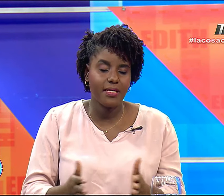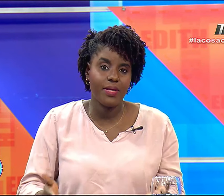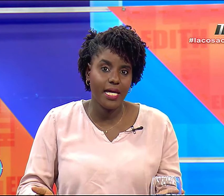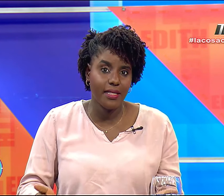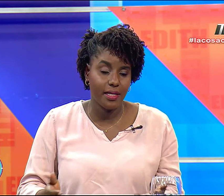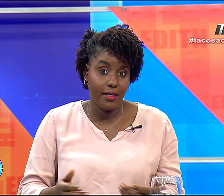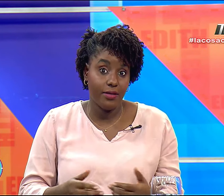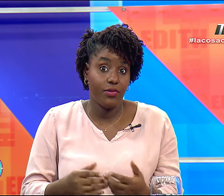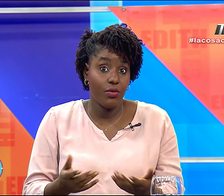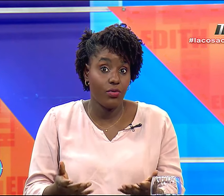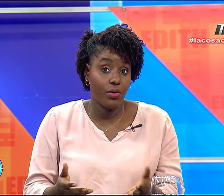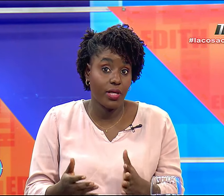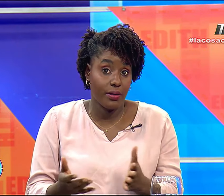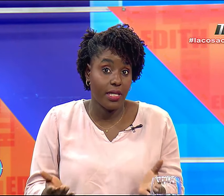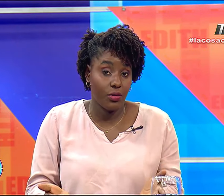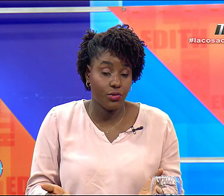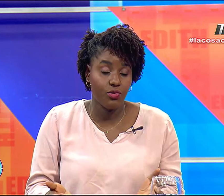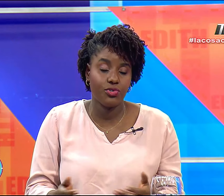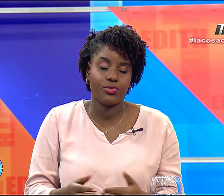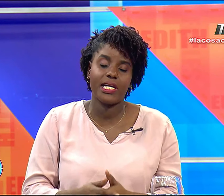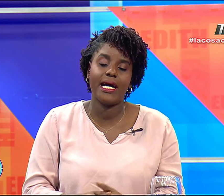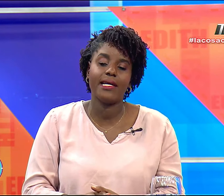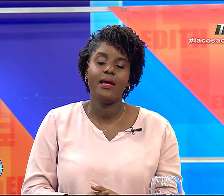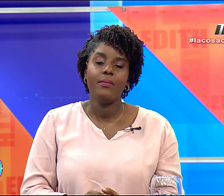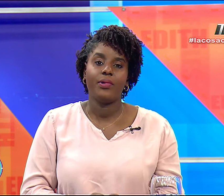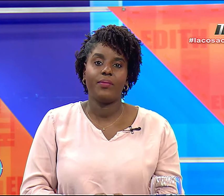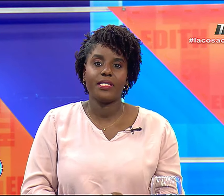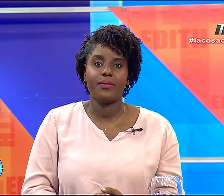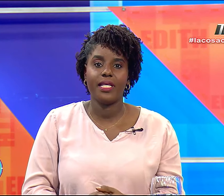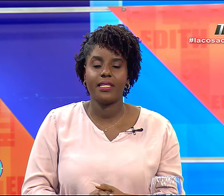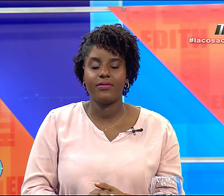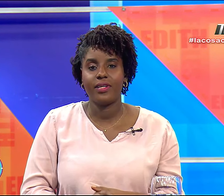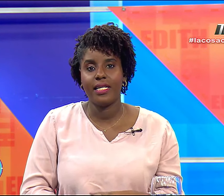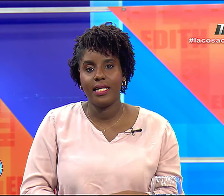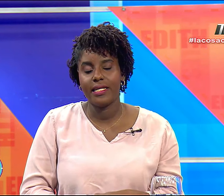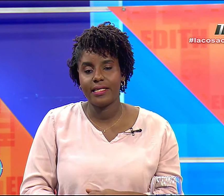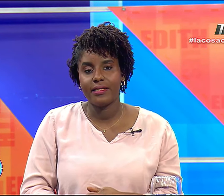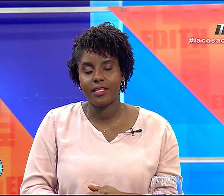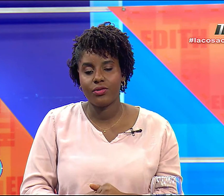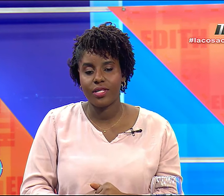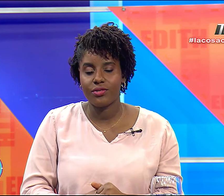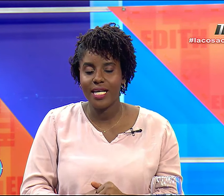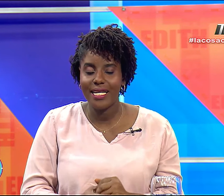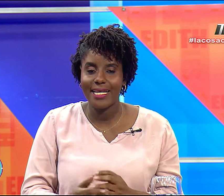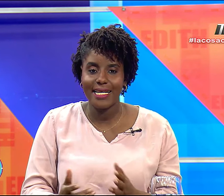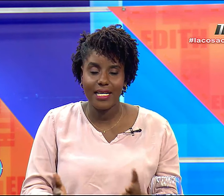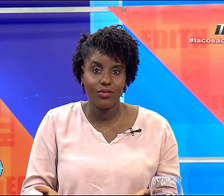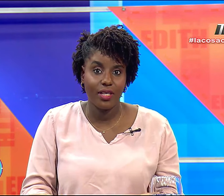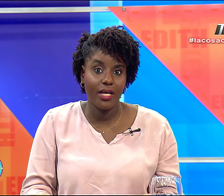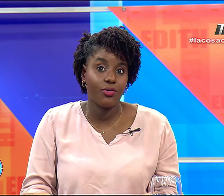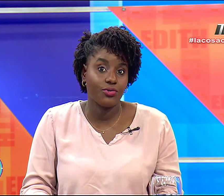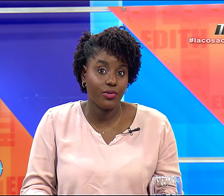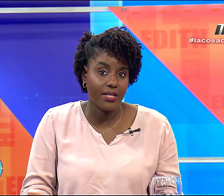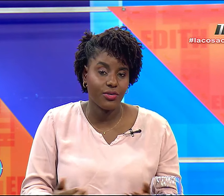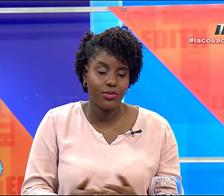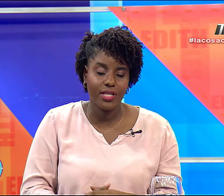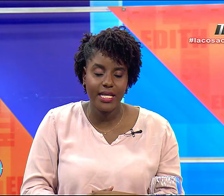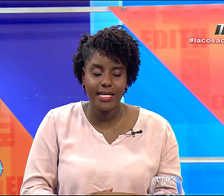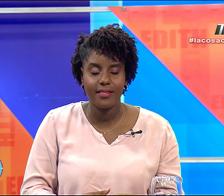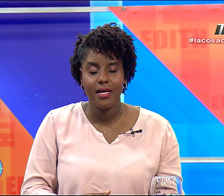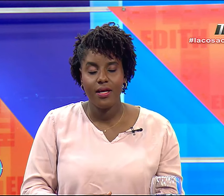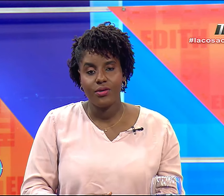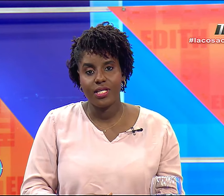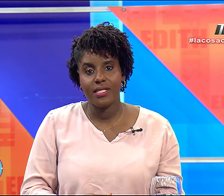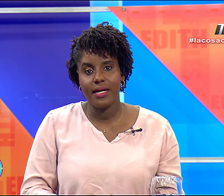más evidente, y fue uno de los muchos que hay, pero el más evidente fue el del Distrito Nacional, en el caso de José Horacio